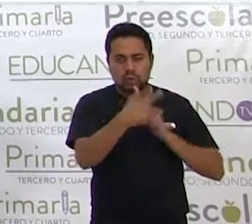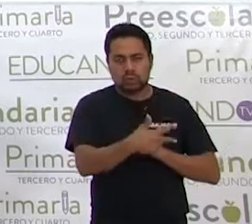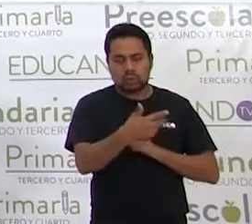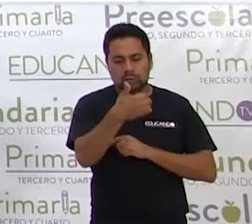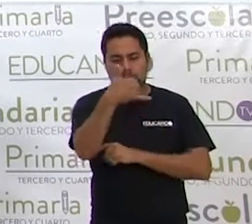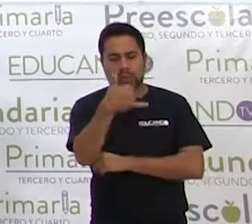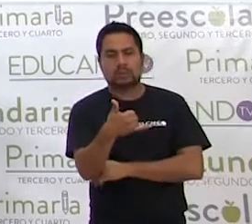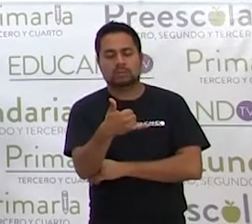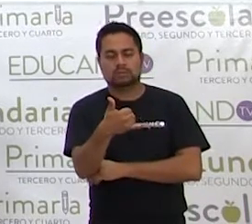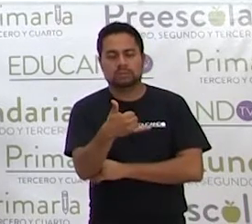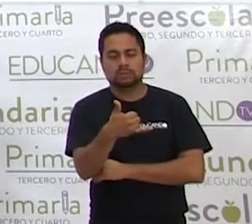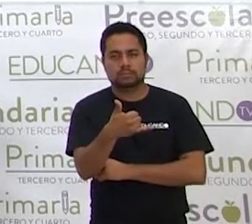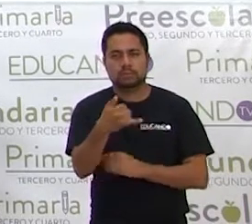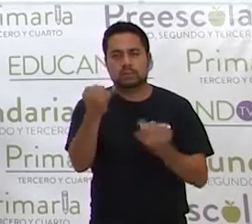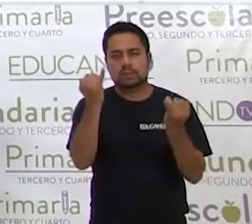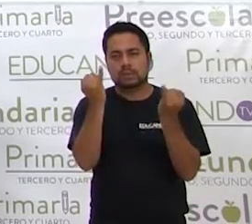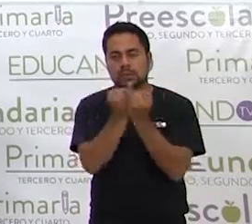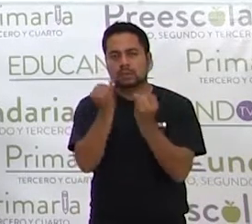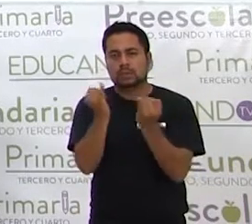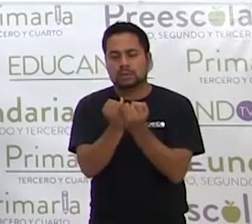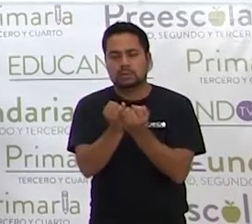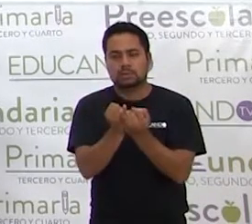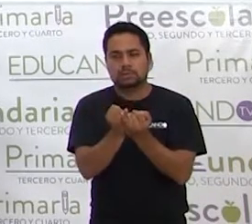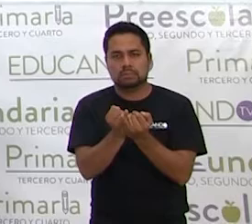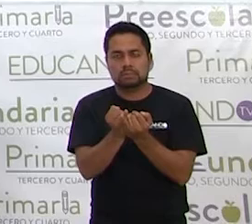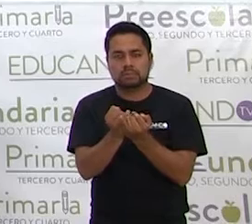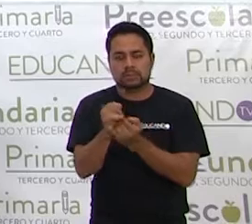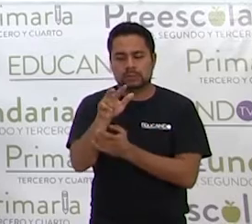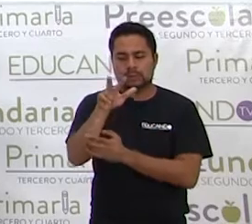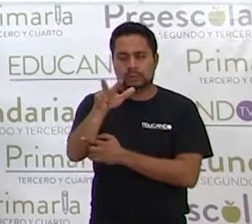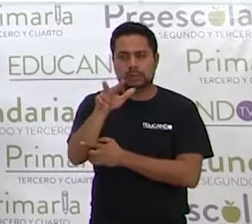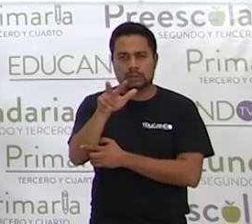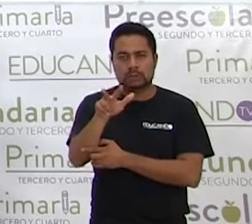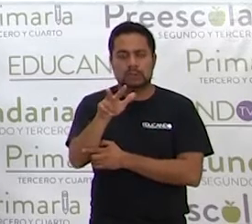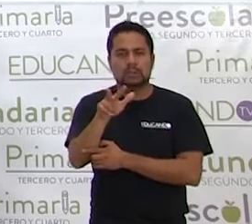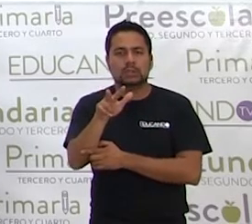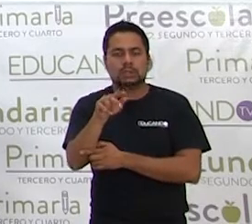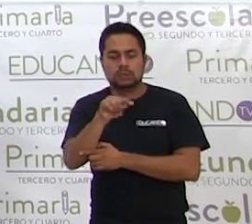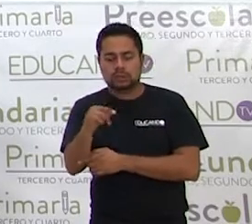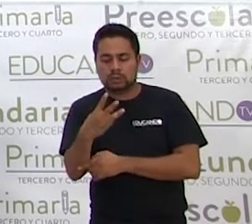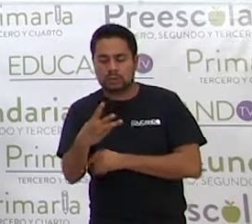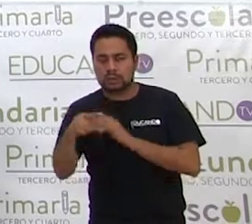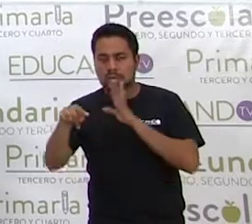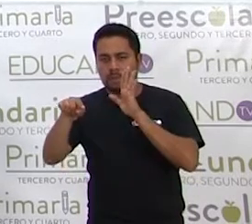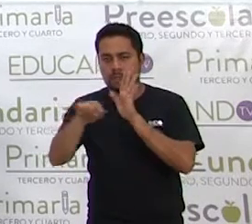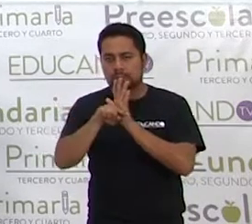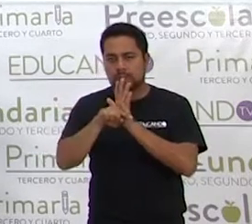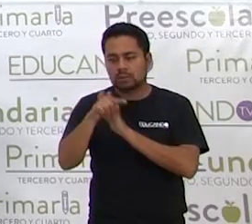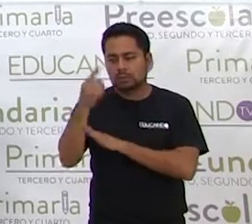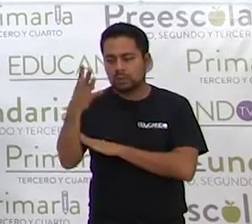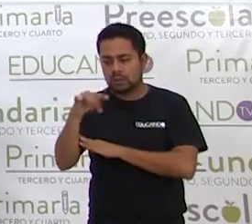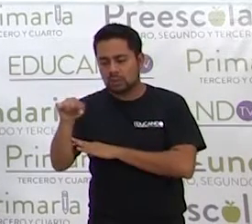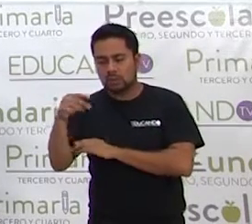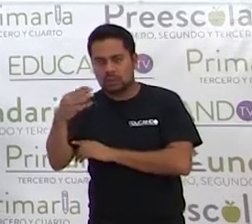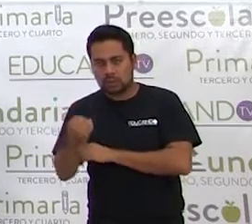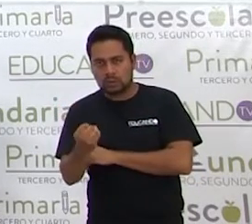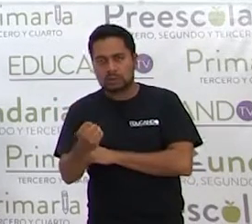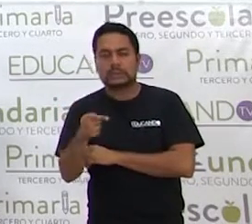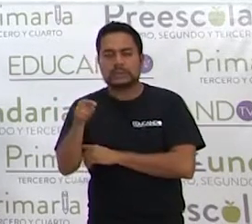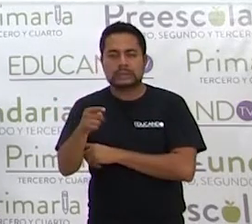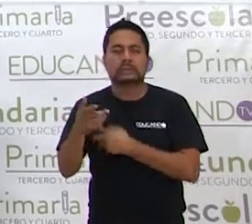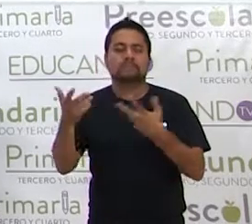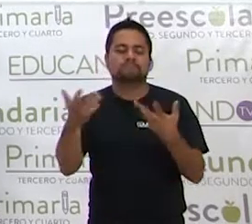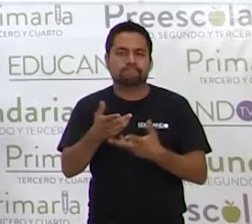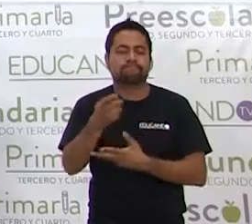iu igual dieciocho tercios menos cuatro novenos aquí sí vamos a hacer